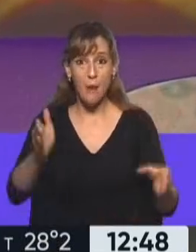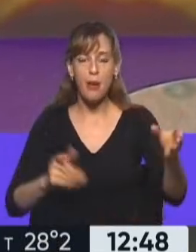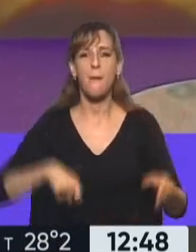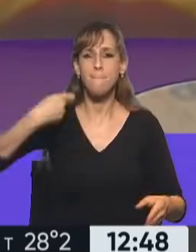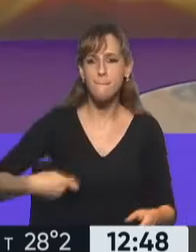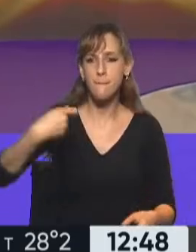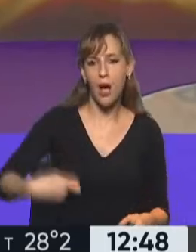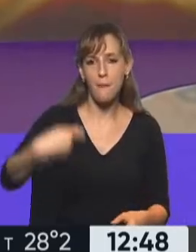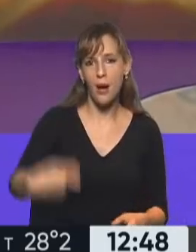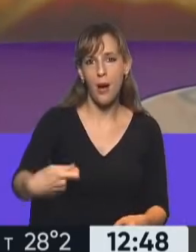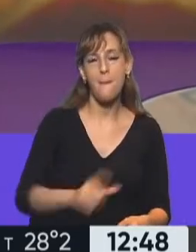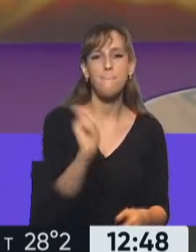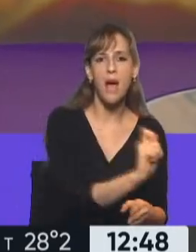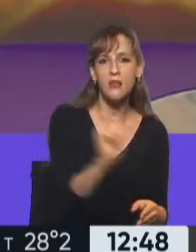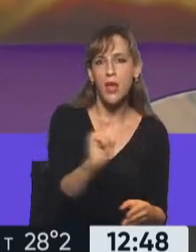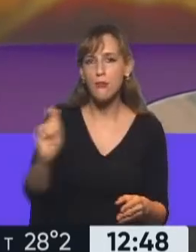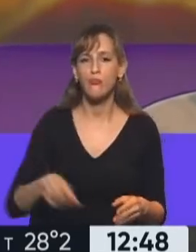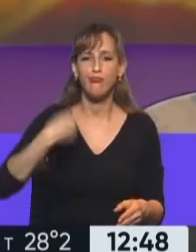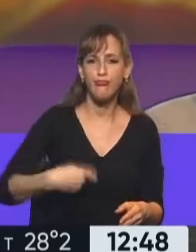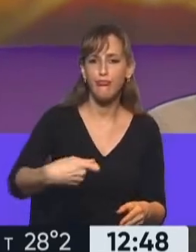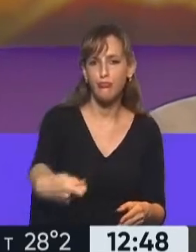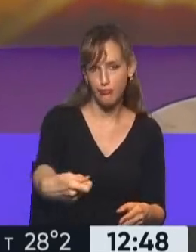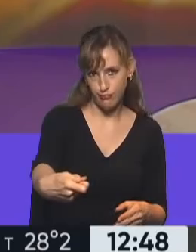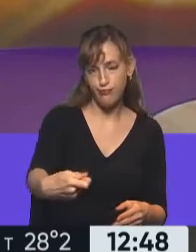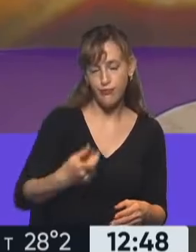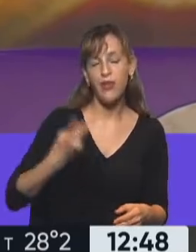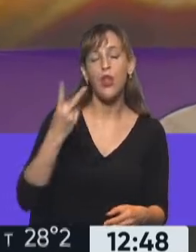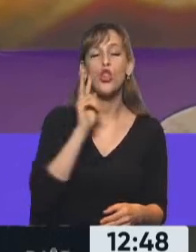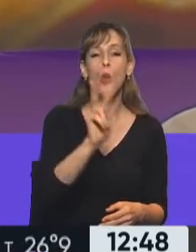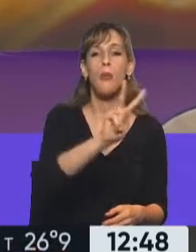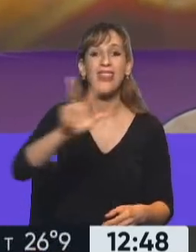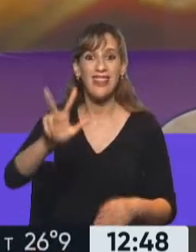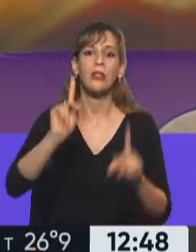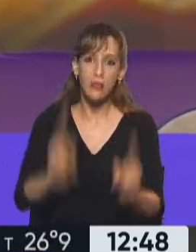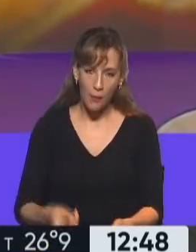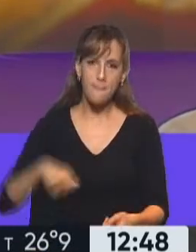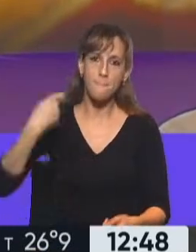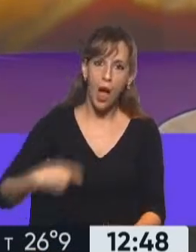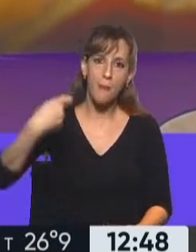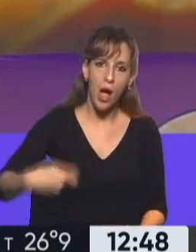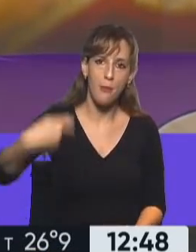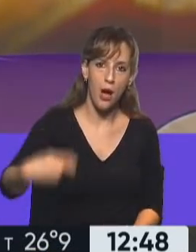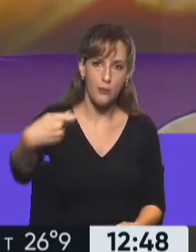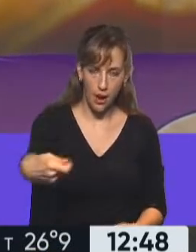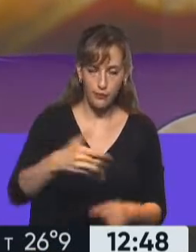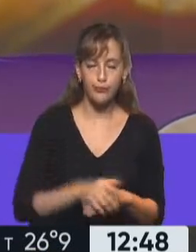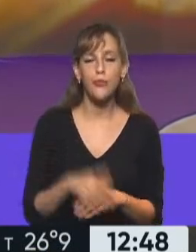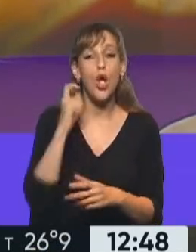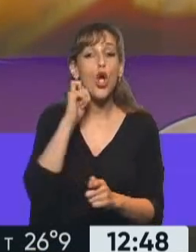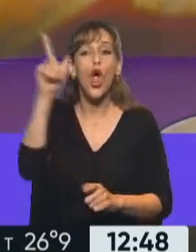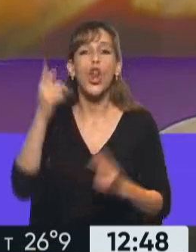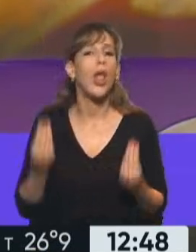meses del 2022 hay pagos al fondo, también en el 2023. ¿Qué es lo que lograría si se firmara el acuerdo? Bueno, despejar los